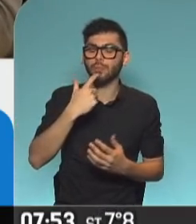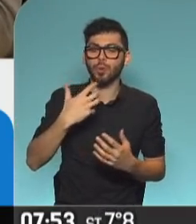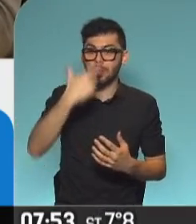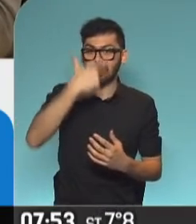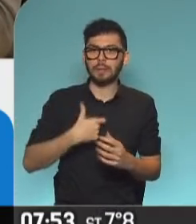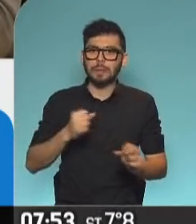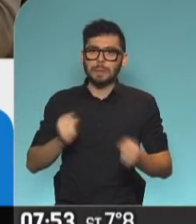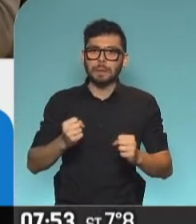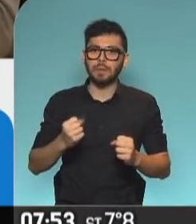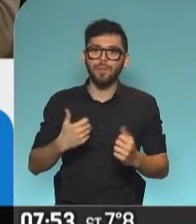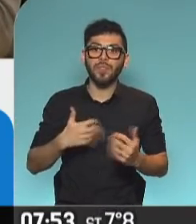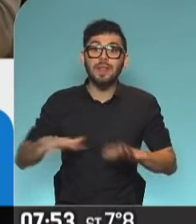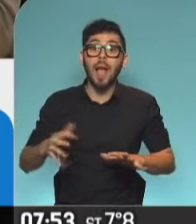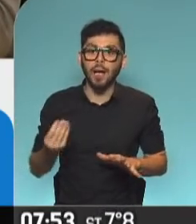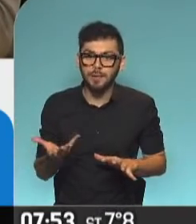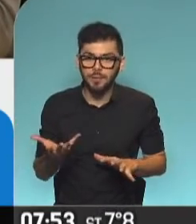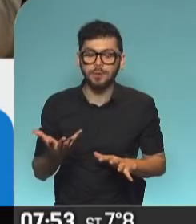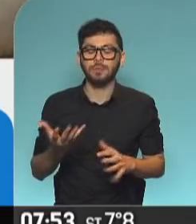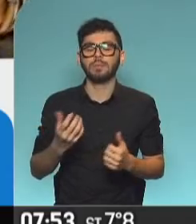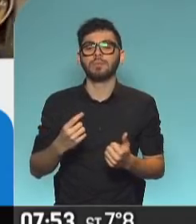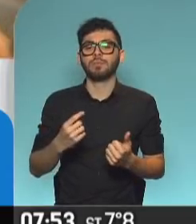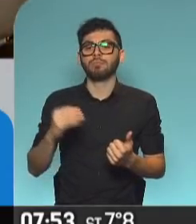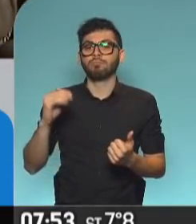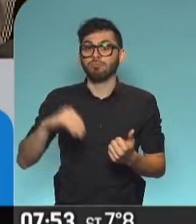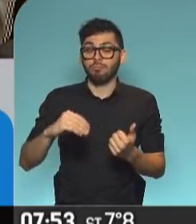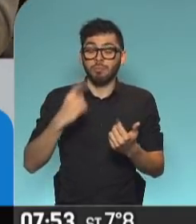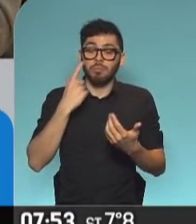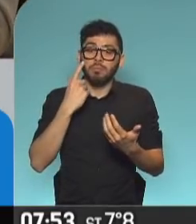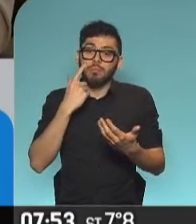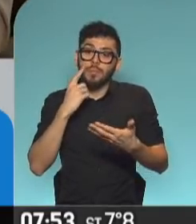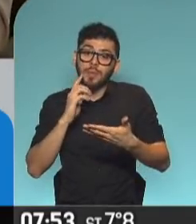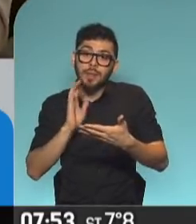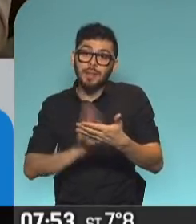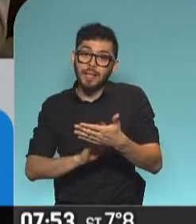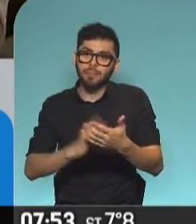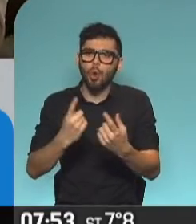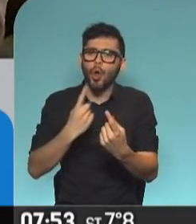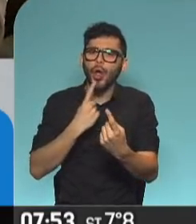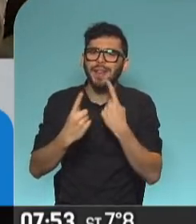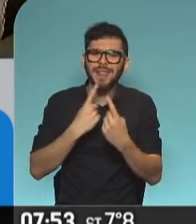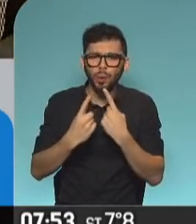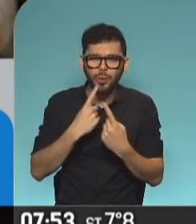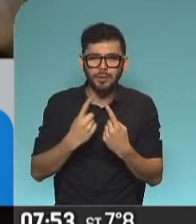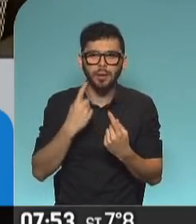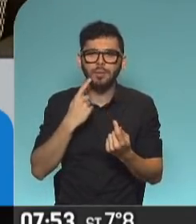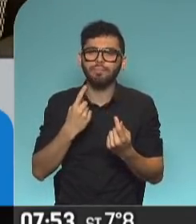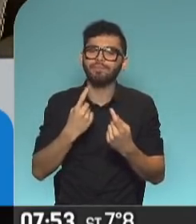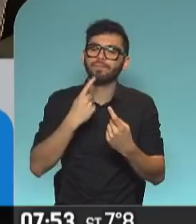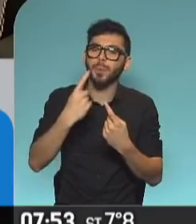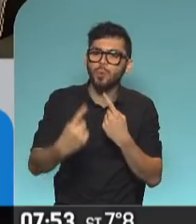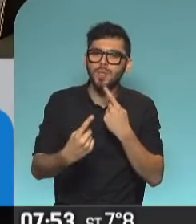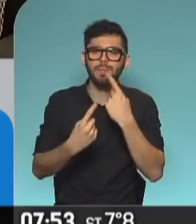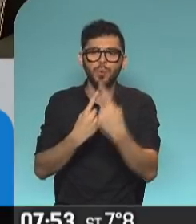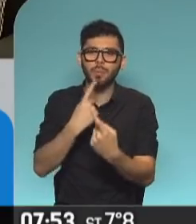estrés y demás cuestiones que hacen en un test de una entrevista semidirigida donde se va creando un perfil